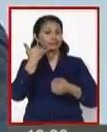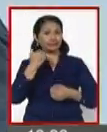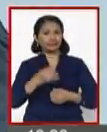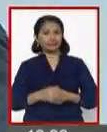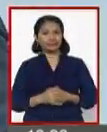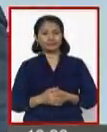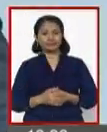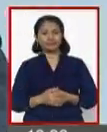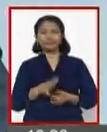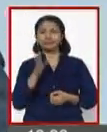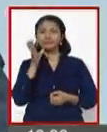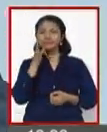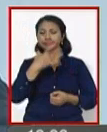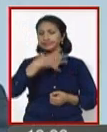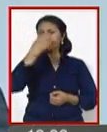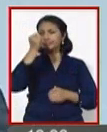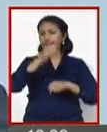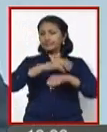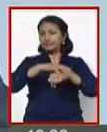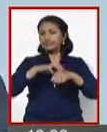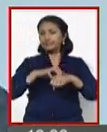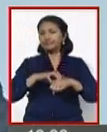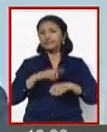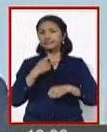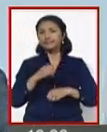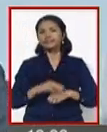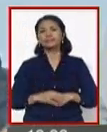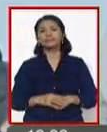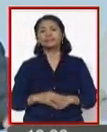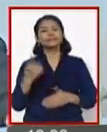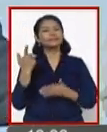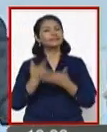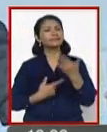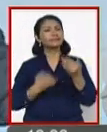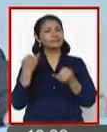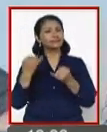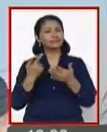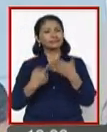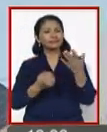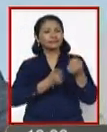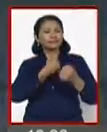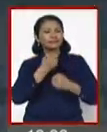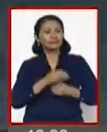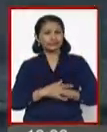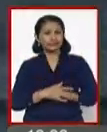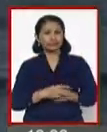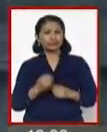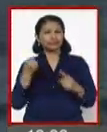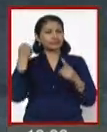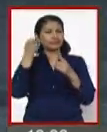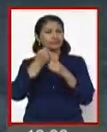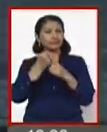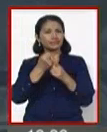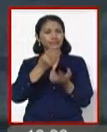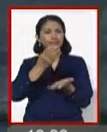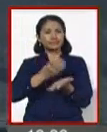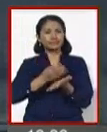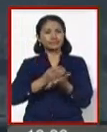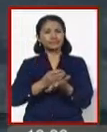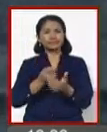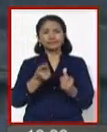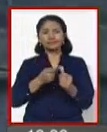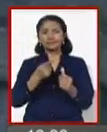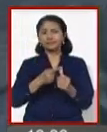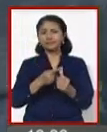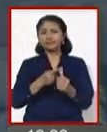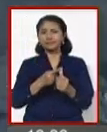el teléfono. Y mi mamá se altera, la araña. La última vez, ¿cómo fue la agresión que sufrió tu padre? Cuando le dio con el vaso y con el combo. Primero